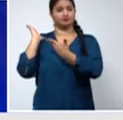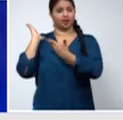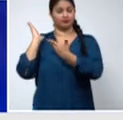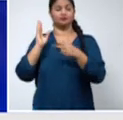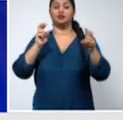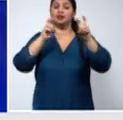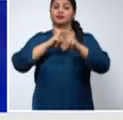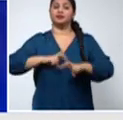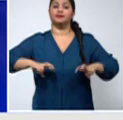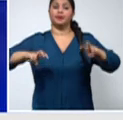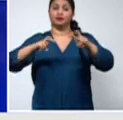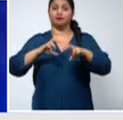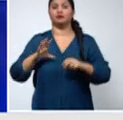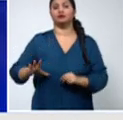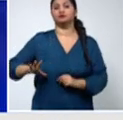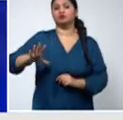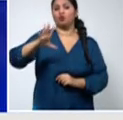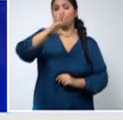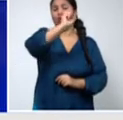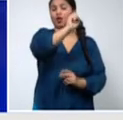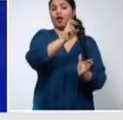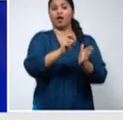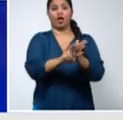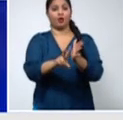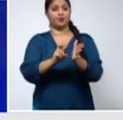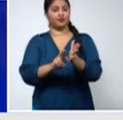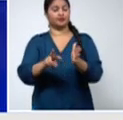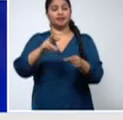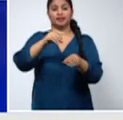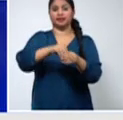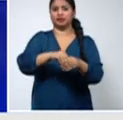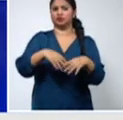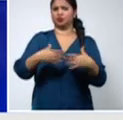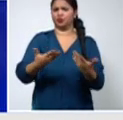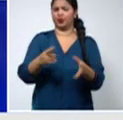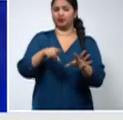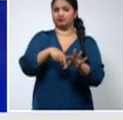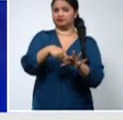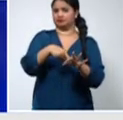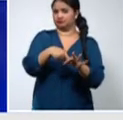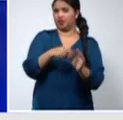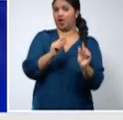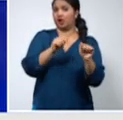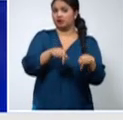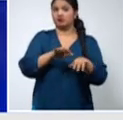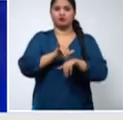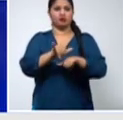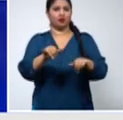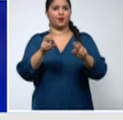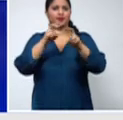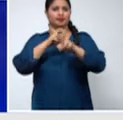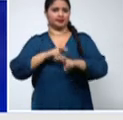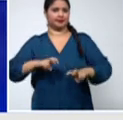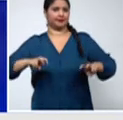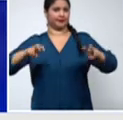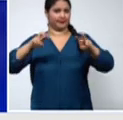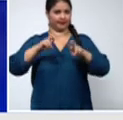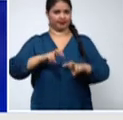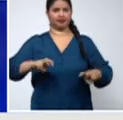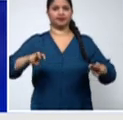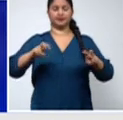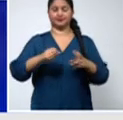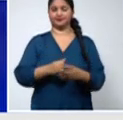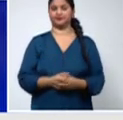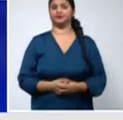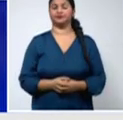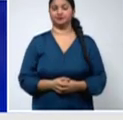los territorios, incluyendo el municipio especial Isla de la Juventud, del cual se estudiaron